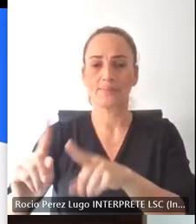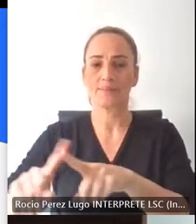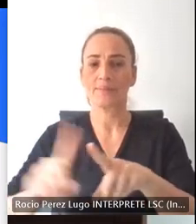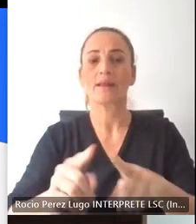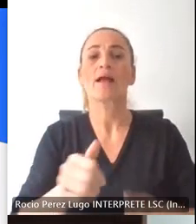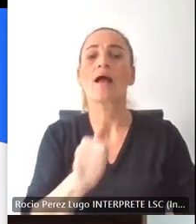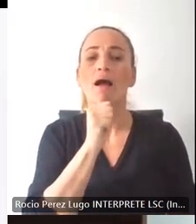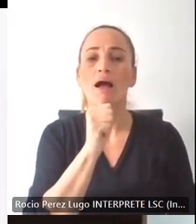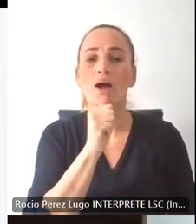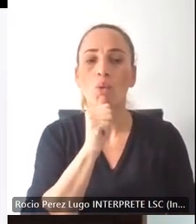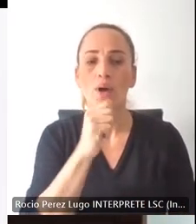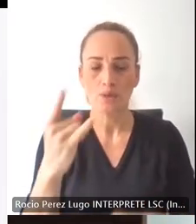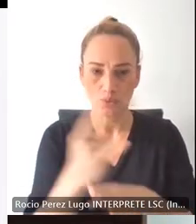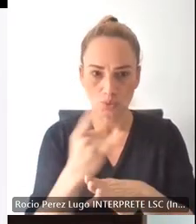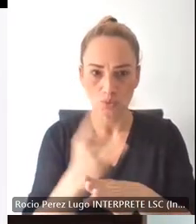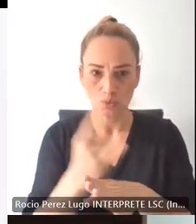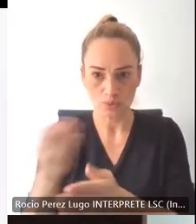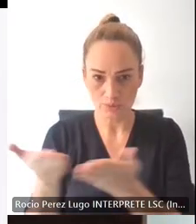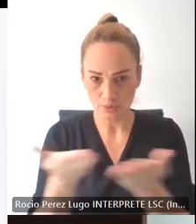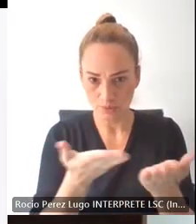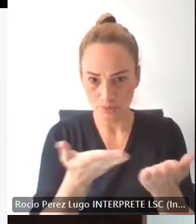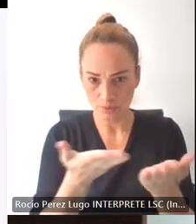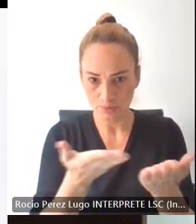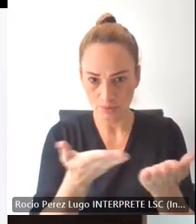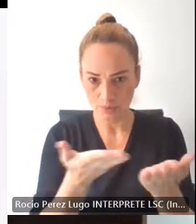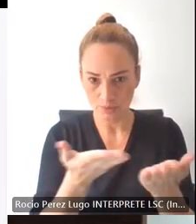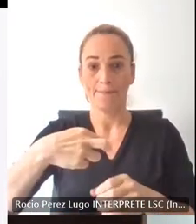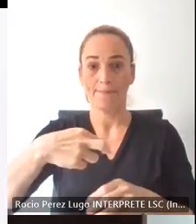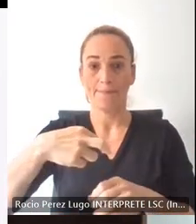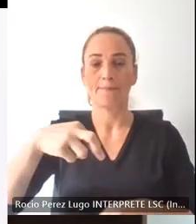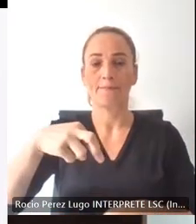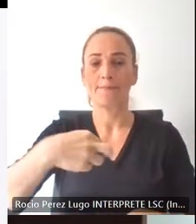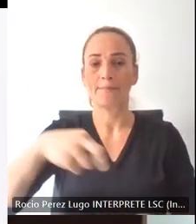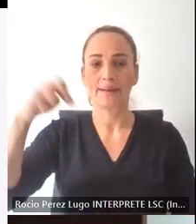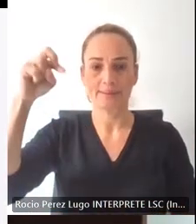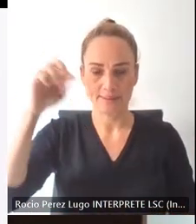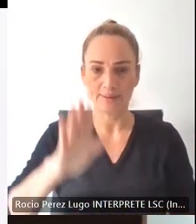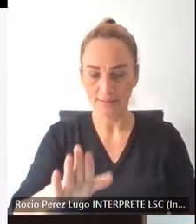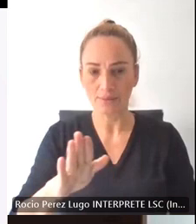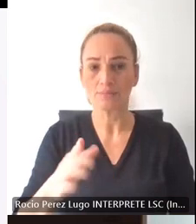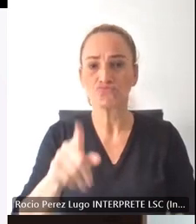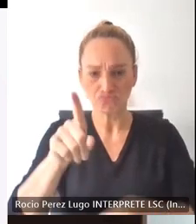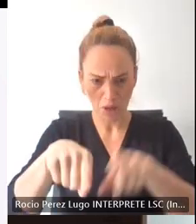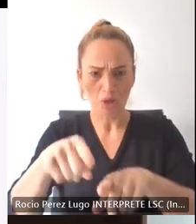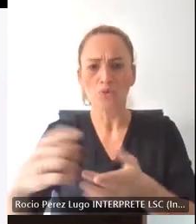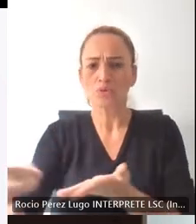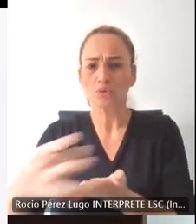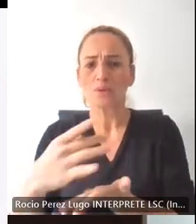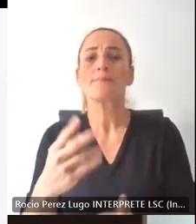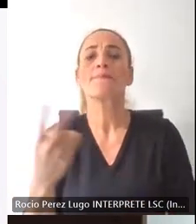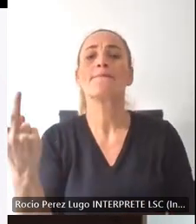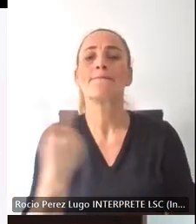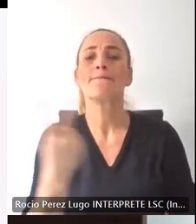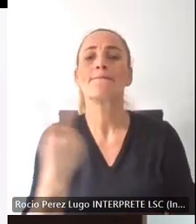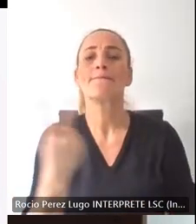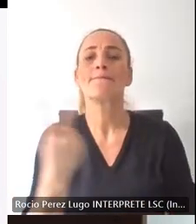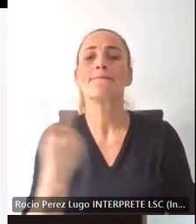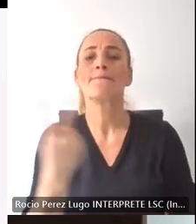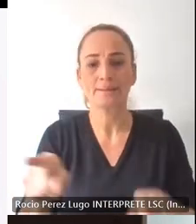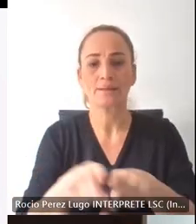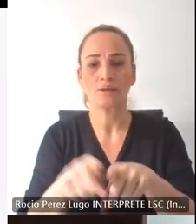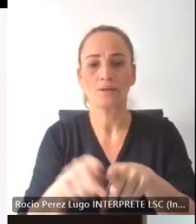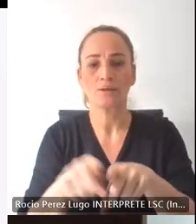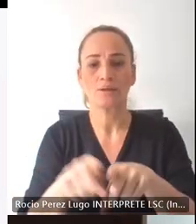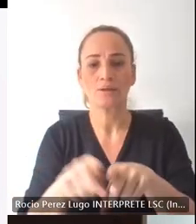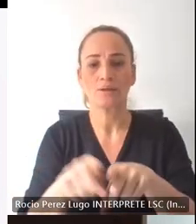agua. Aquí vemos que está plateado, pero también varios de ustedes escribieron verdes y es porque también hay extintores